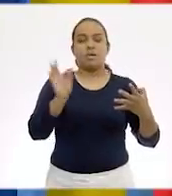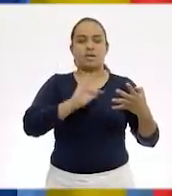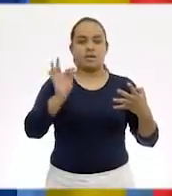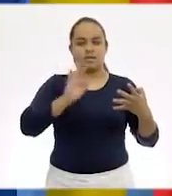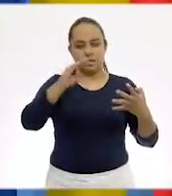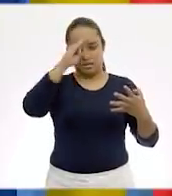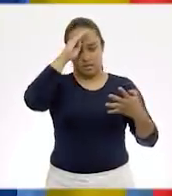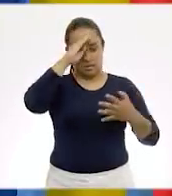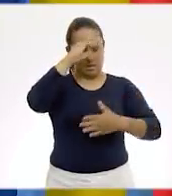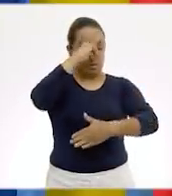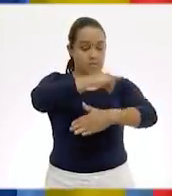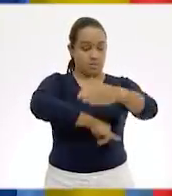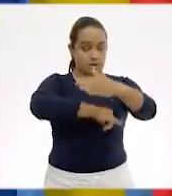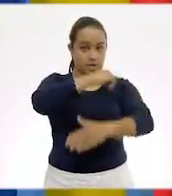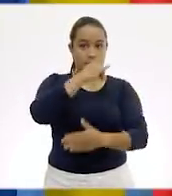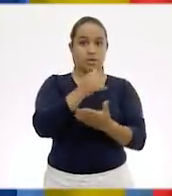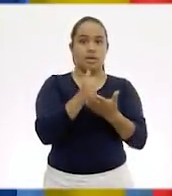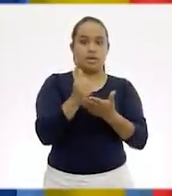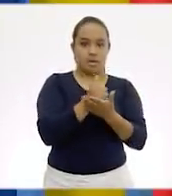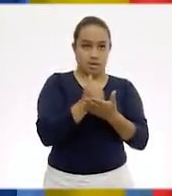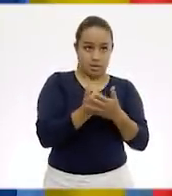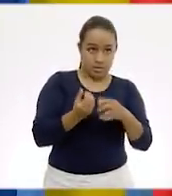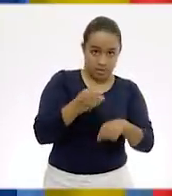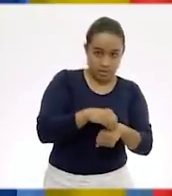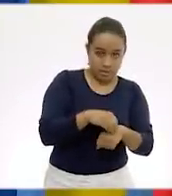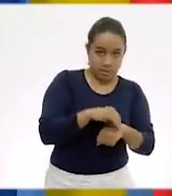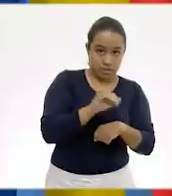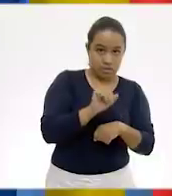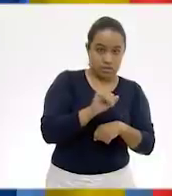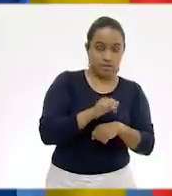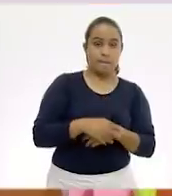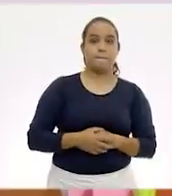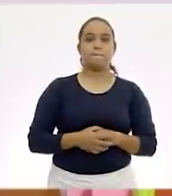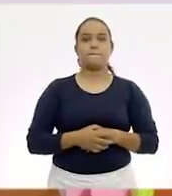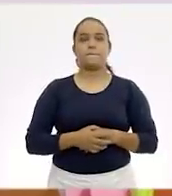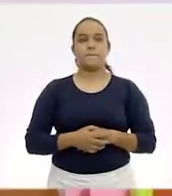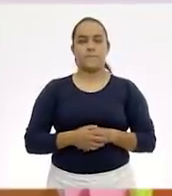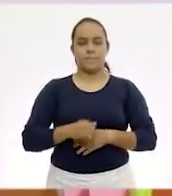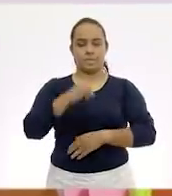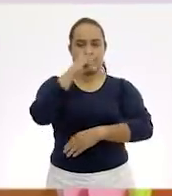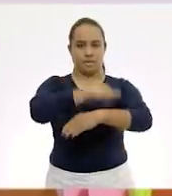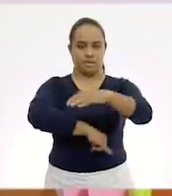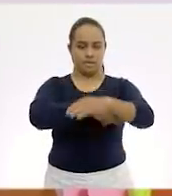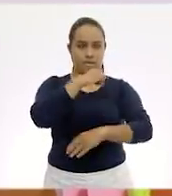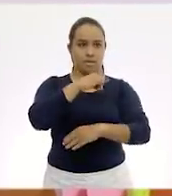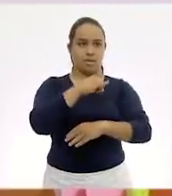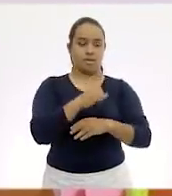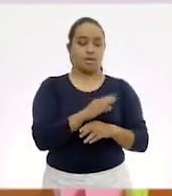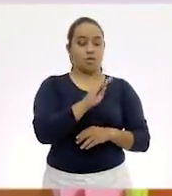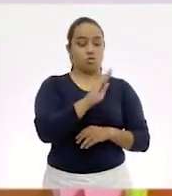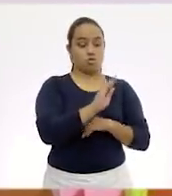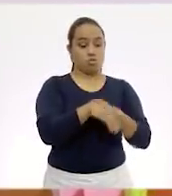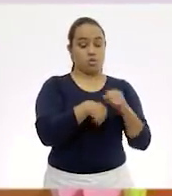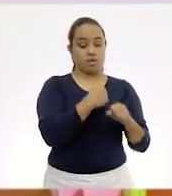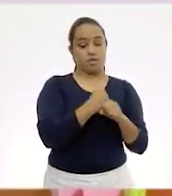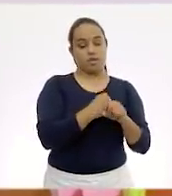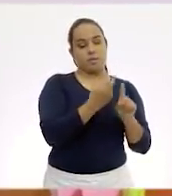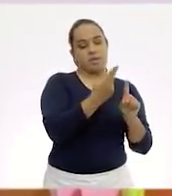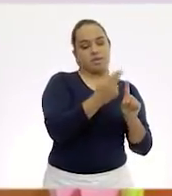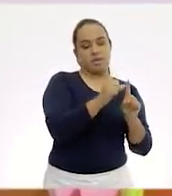ponemos a la Si ballena también azul, la incluimos, la incluimos, la ballena, vivía